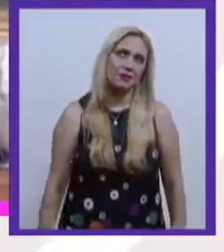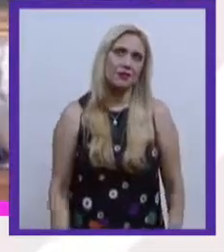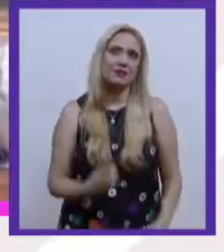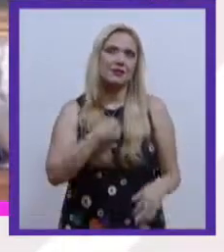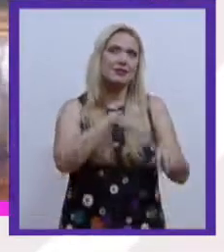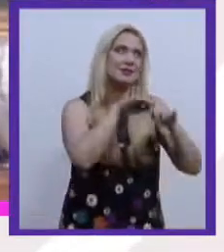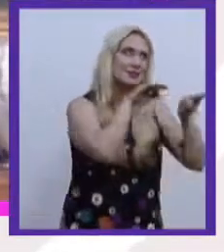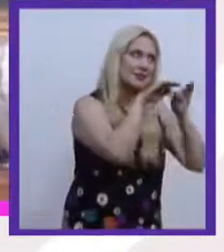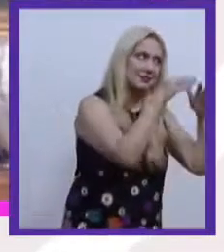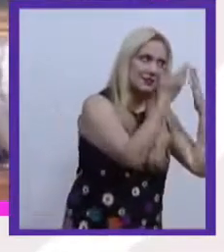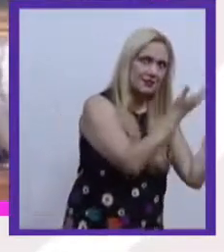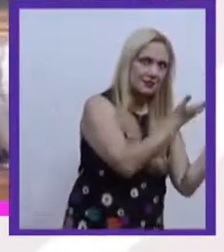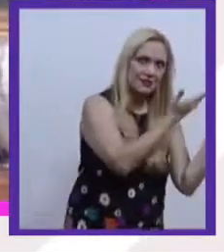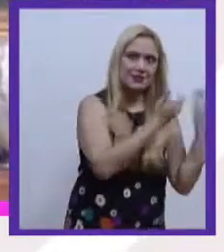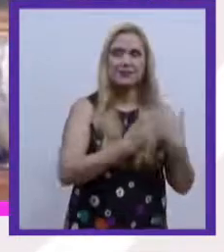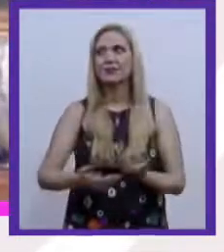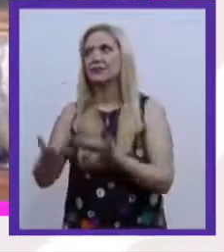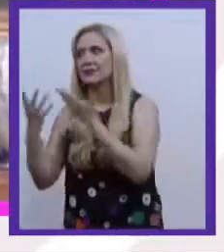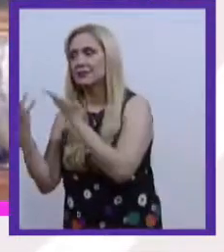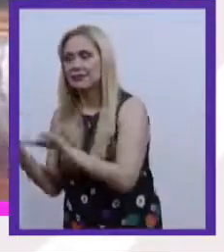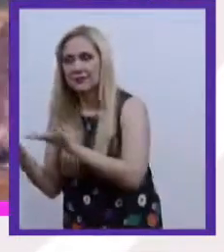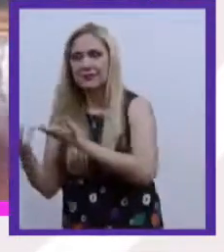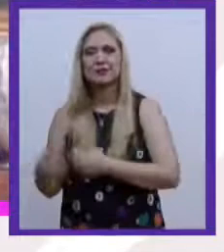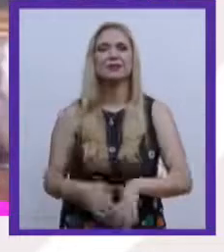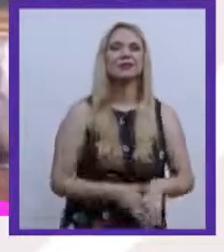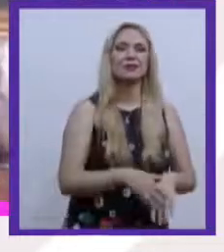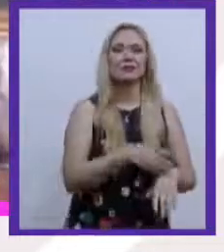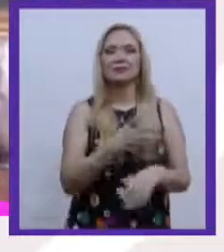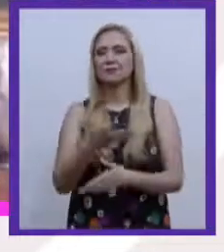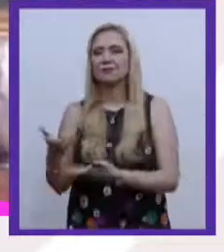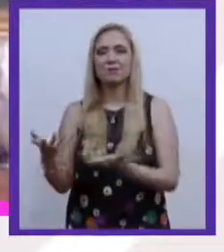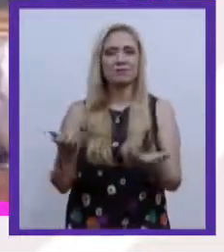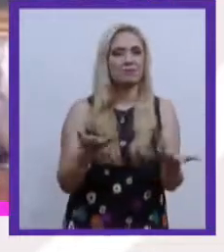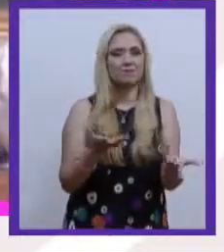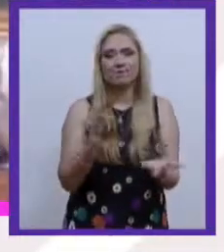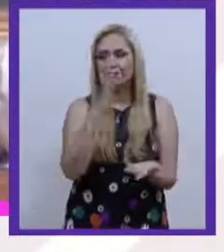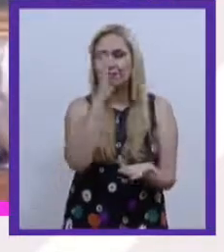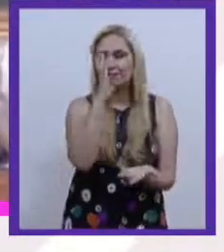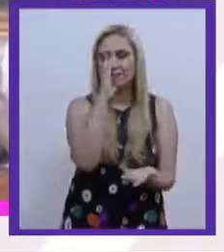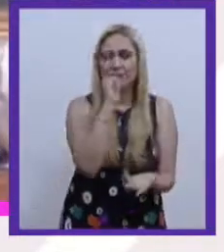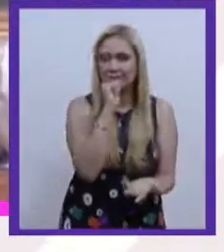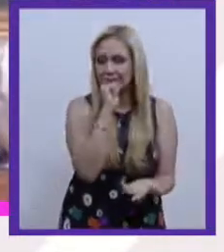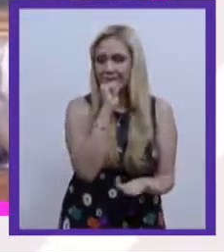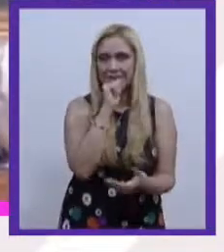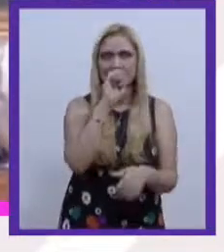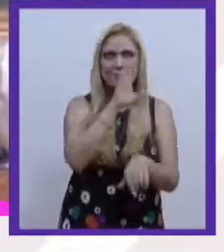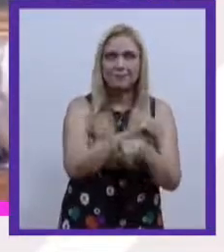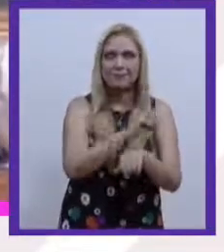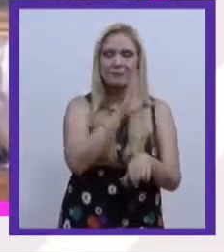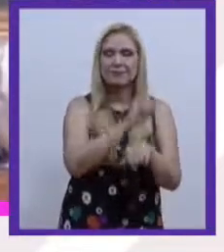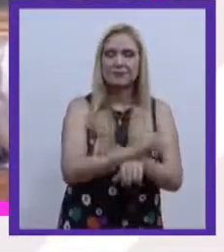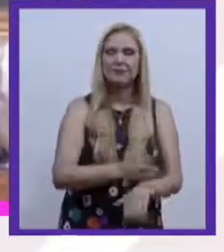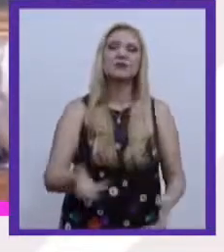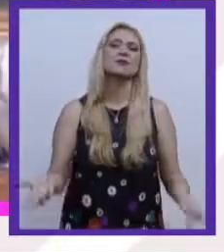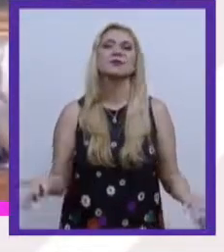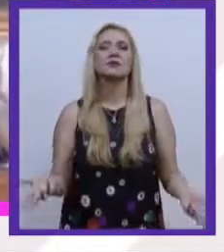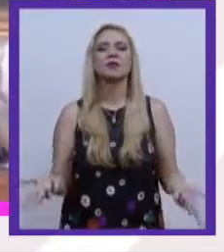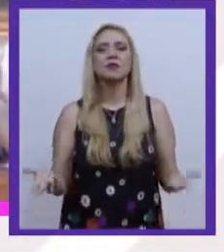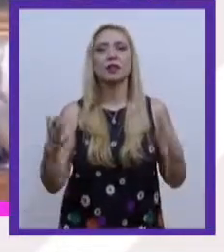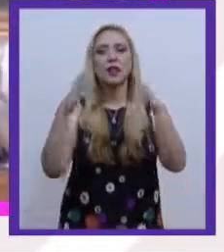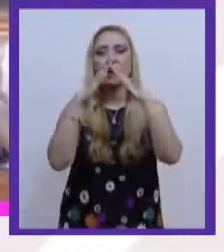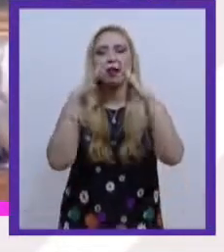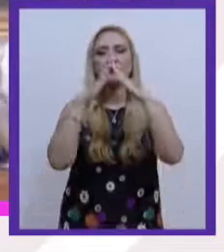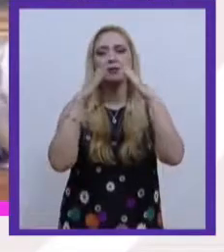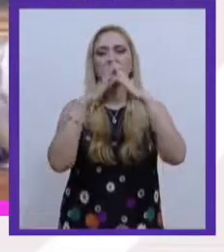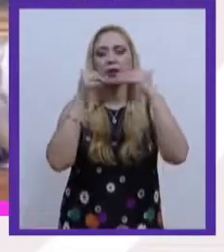horarios, pues que no estás teniendo un trabajo remunerado fuera de casa, ¿no?